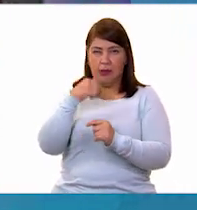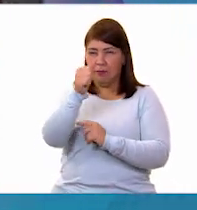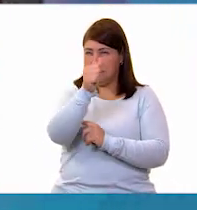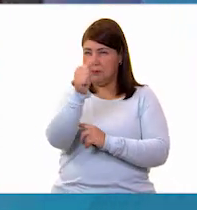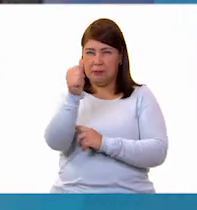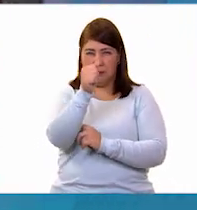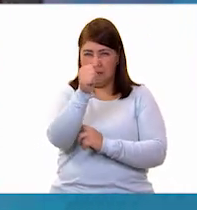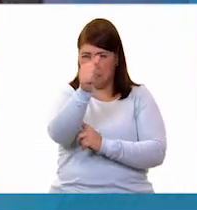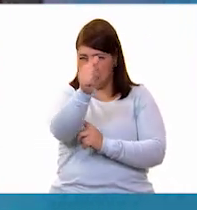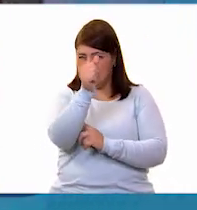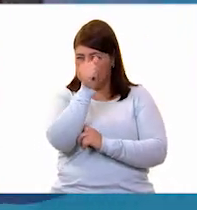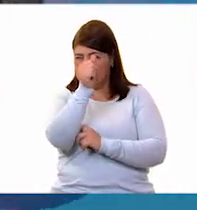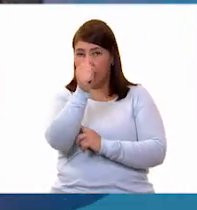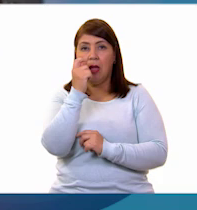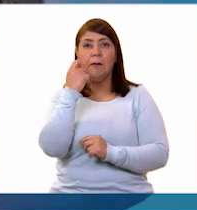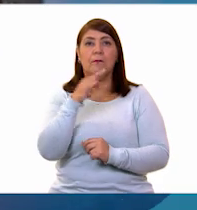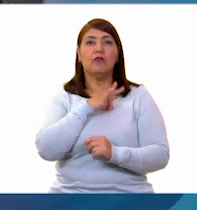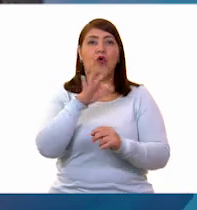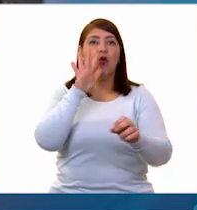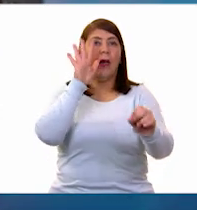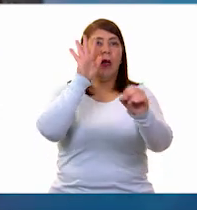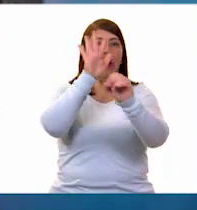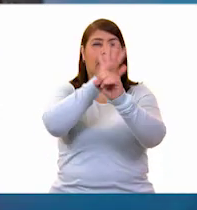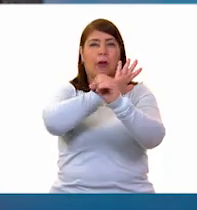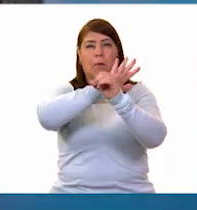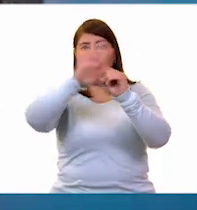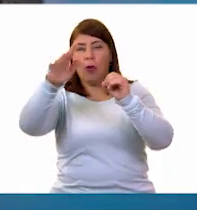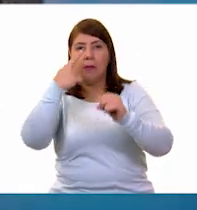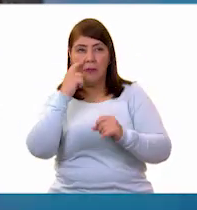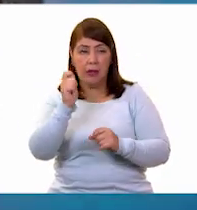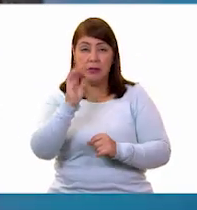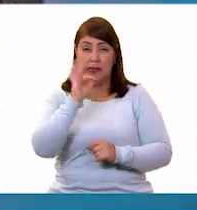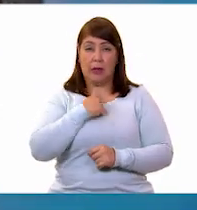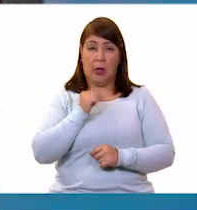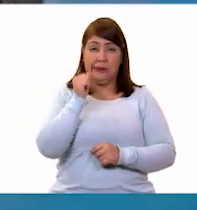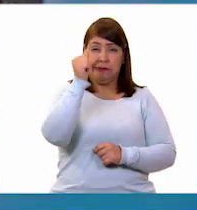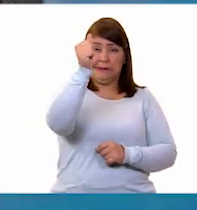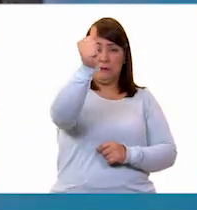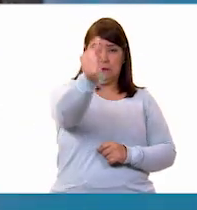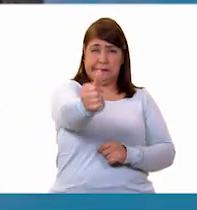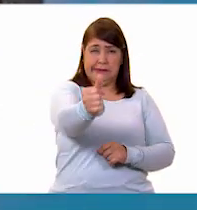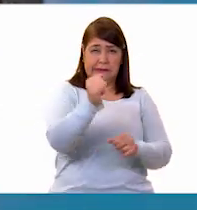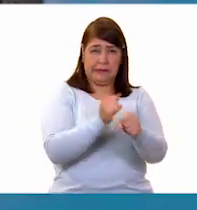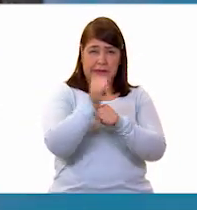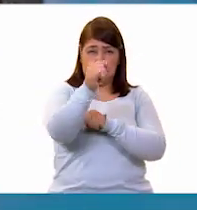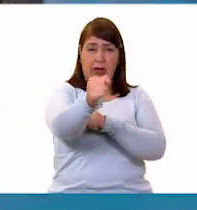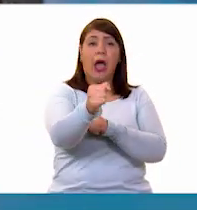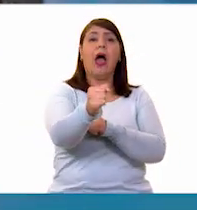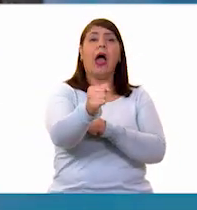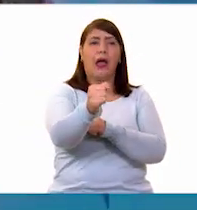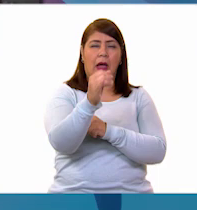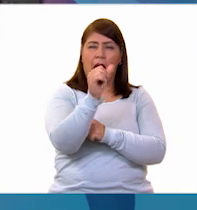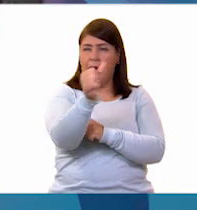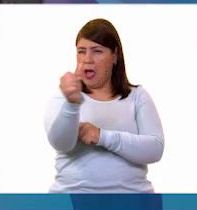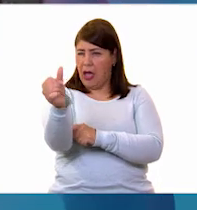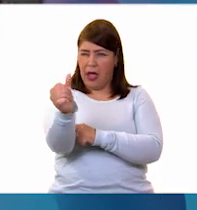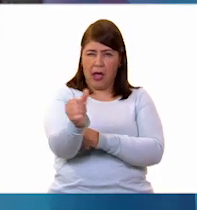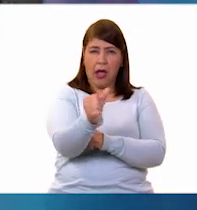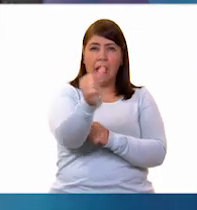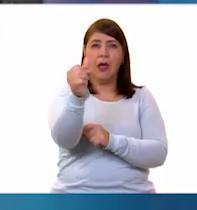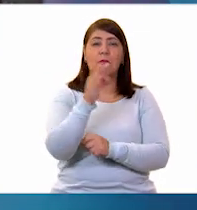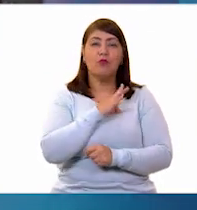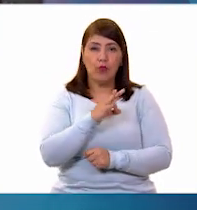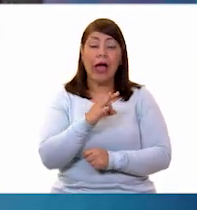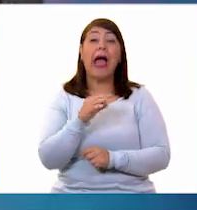cosas. Y si estiramos mucho el dedo, también podemos tapar objetos.